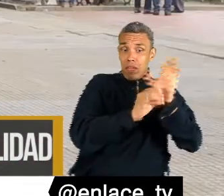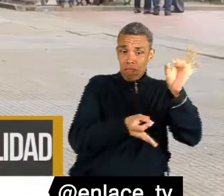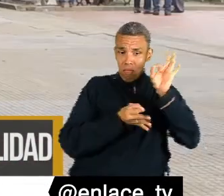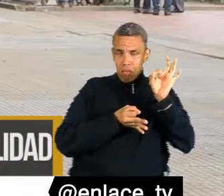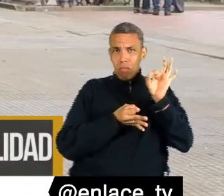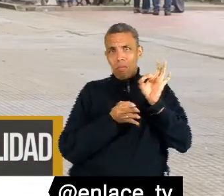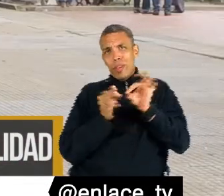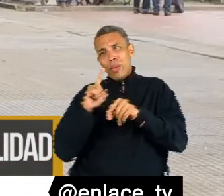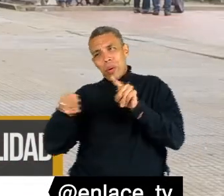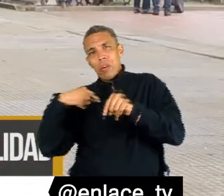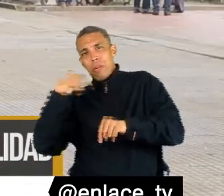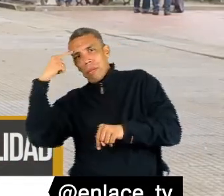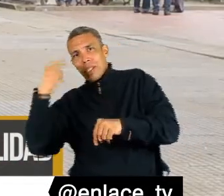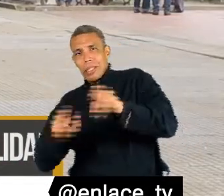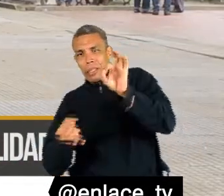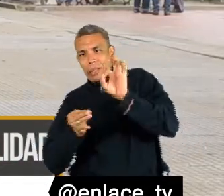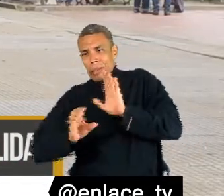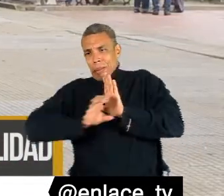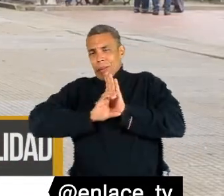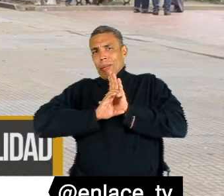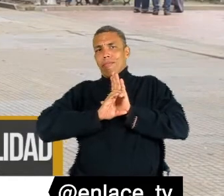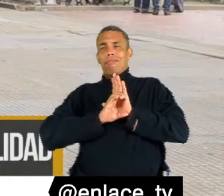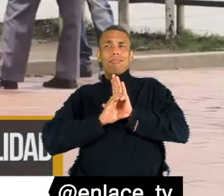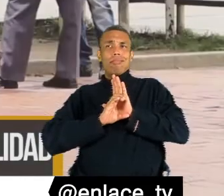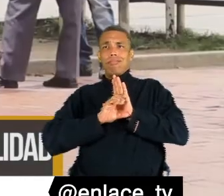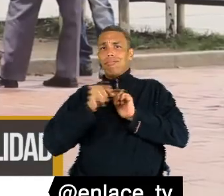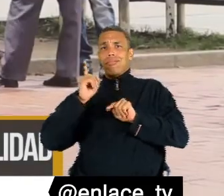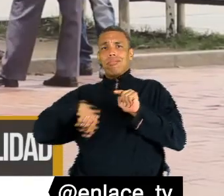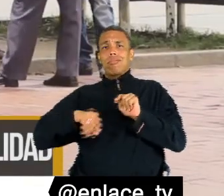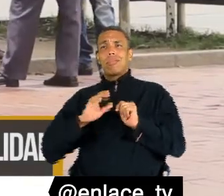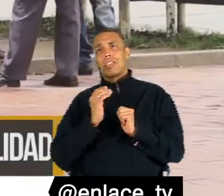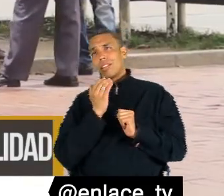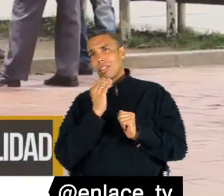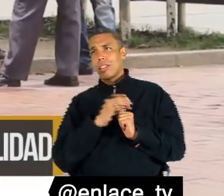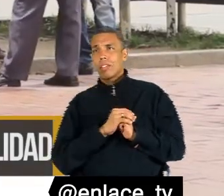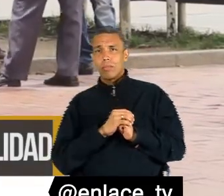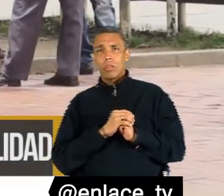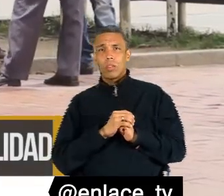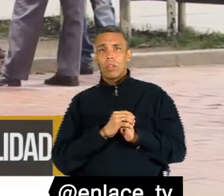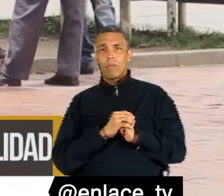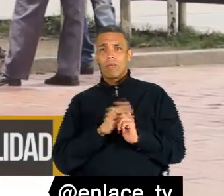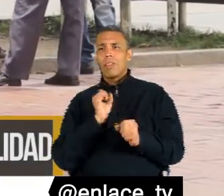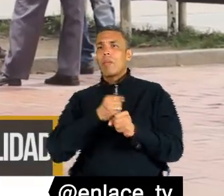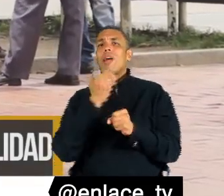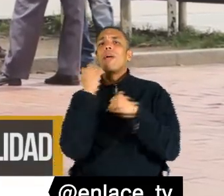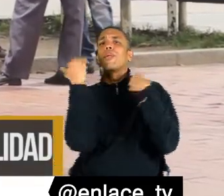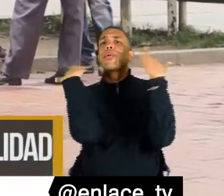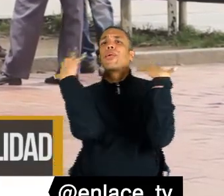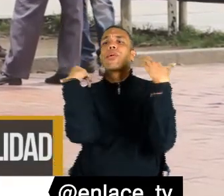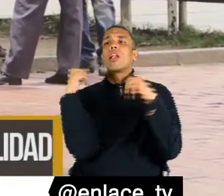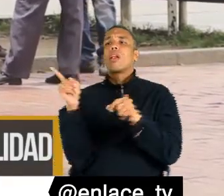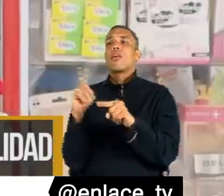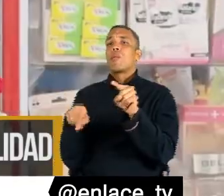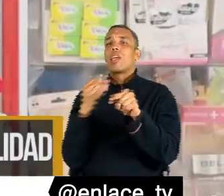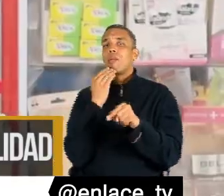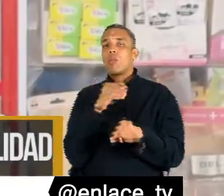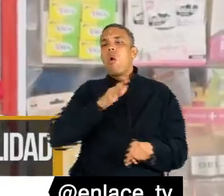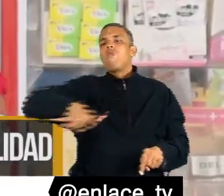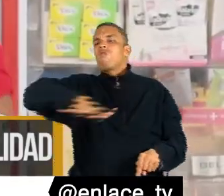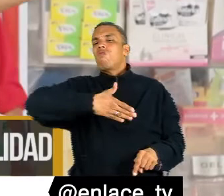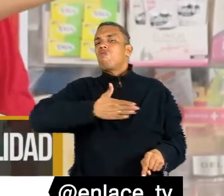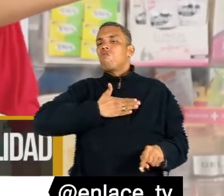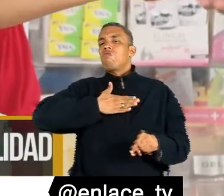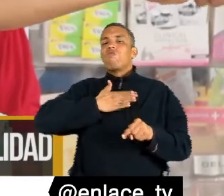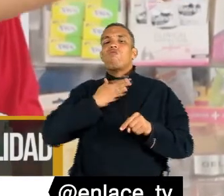barreras e imposibilita la generación de alianzas estratégicas relacionadas con el empleo en zonas rurales del municipio, además que desincentiva